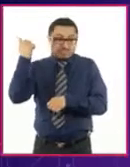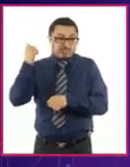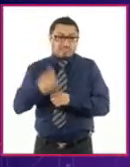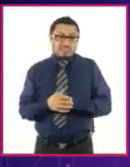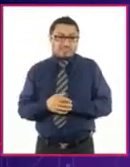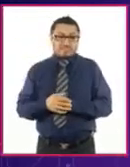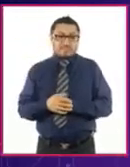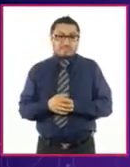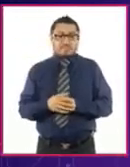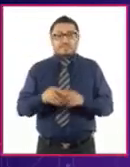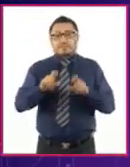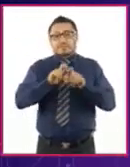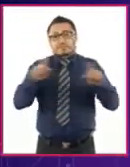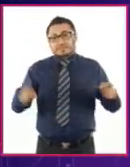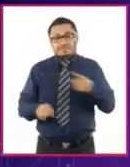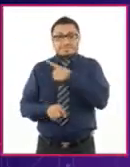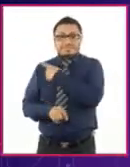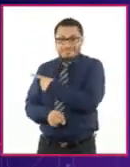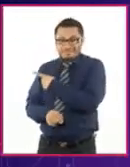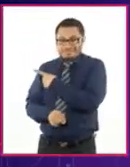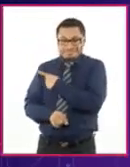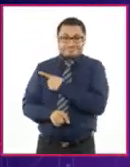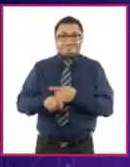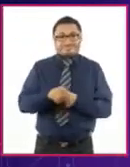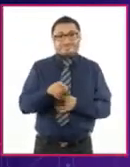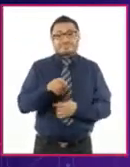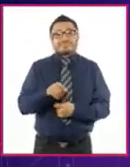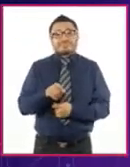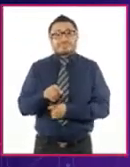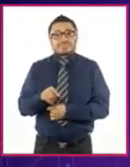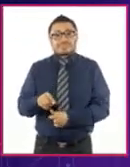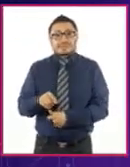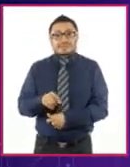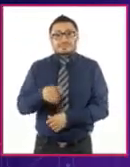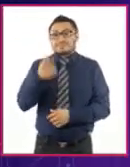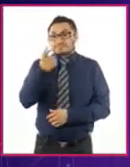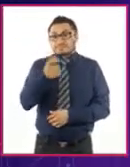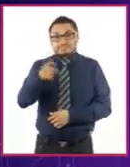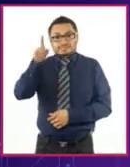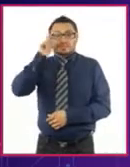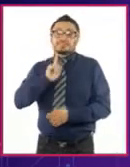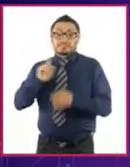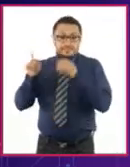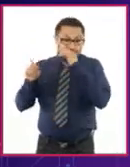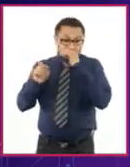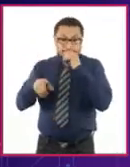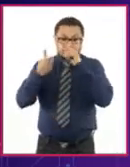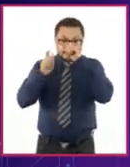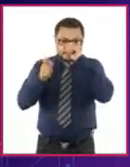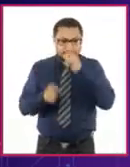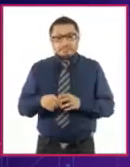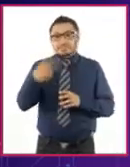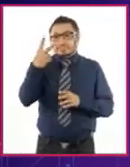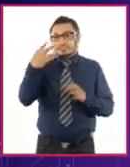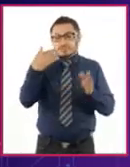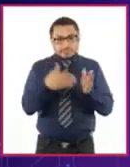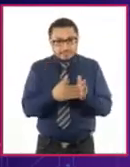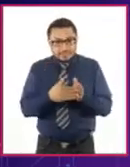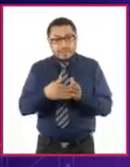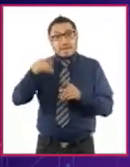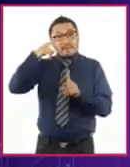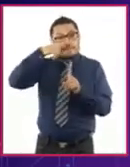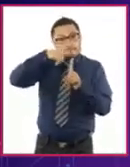La expresión algebraica que representa lo relacionado con el dinero de Julieta es 2,000 más